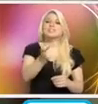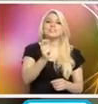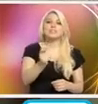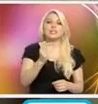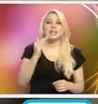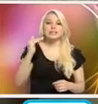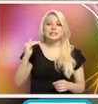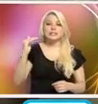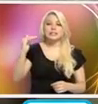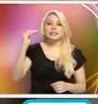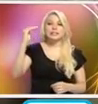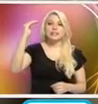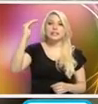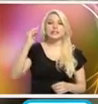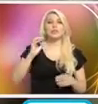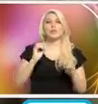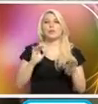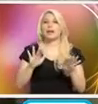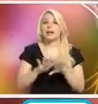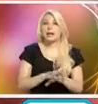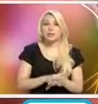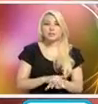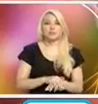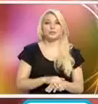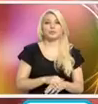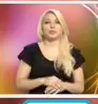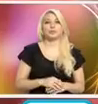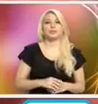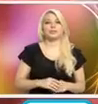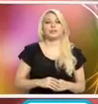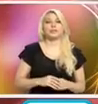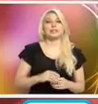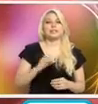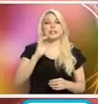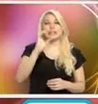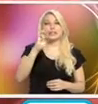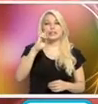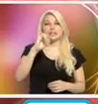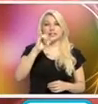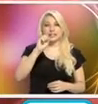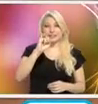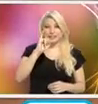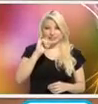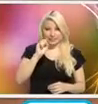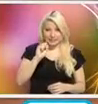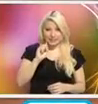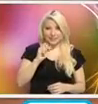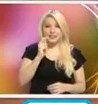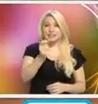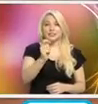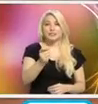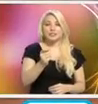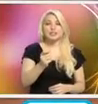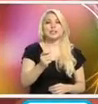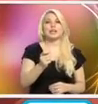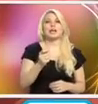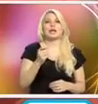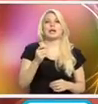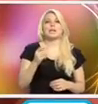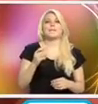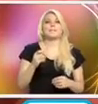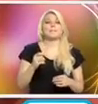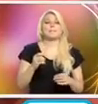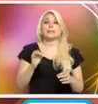donde los muchachos entran en una crisis, y la palabra crisis significa en chino peligro y oportunidad. Y te encuentras ante el